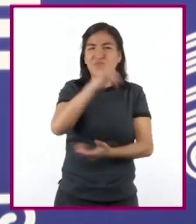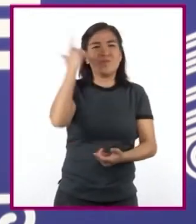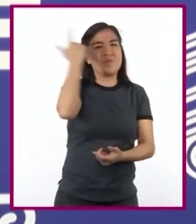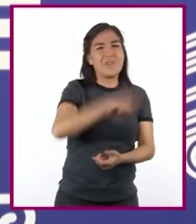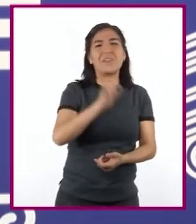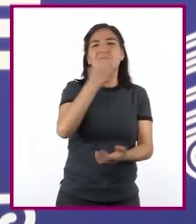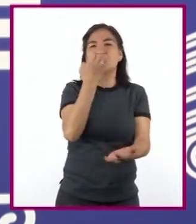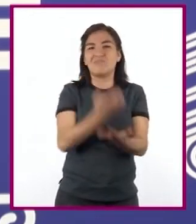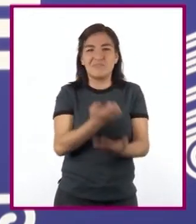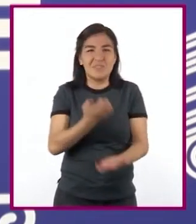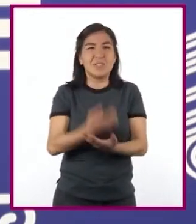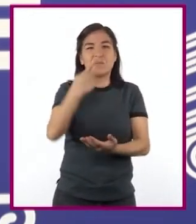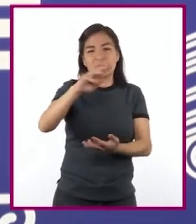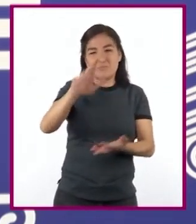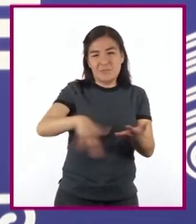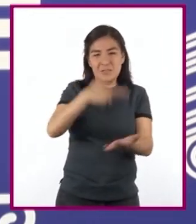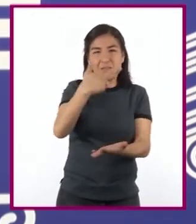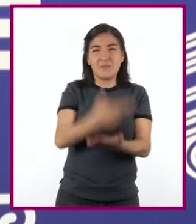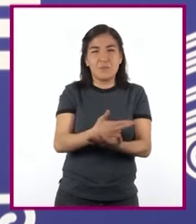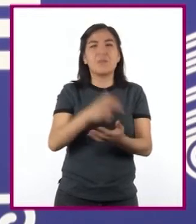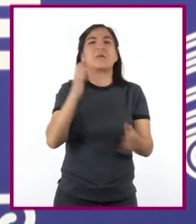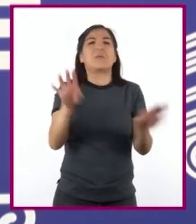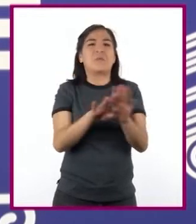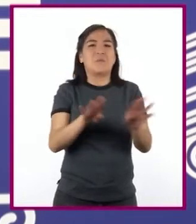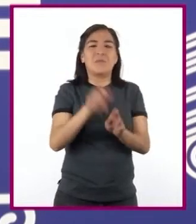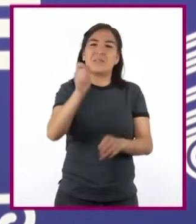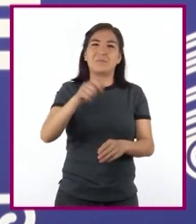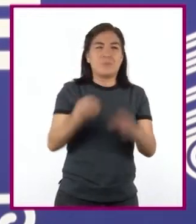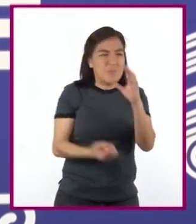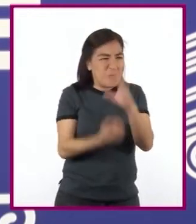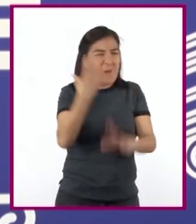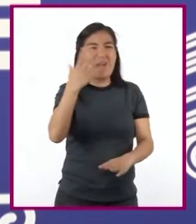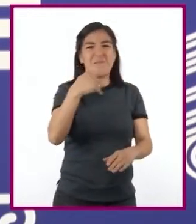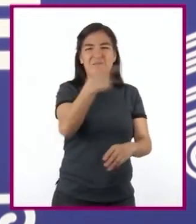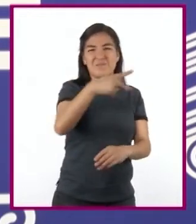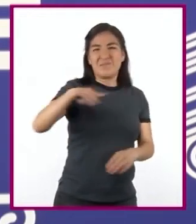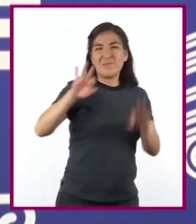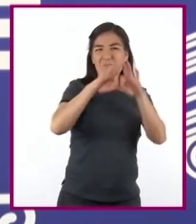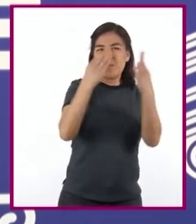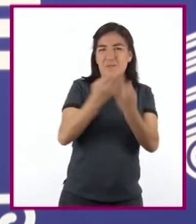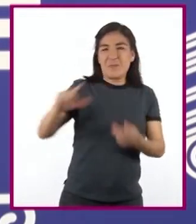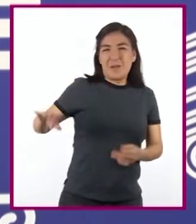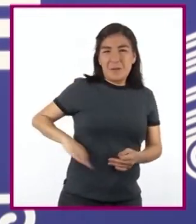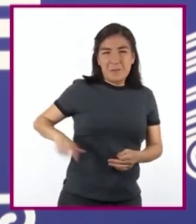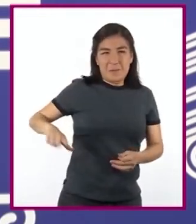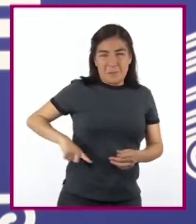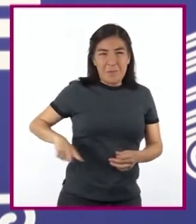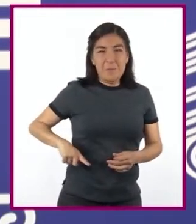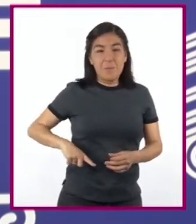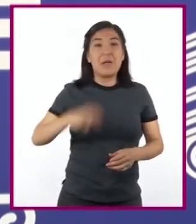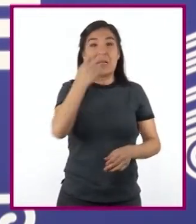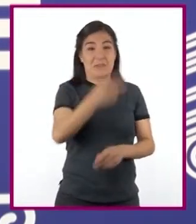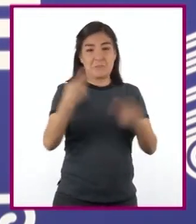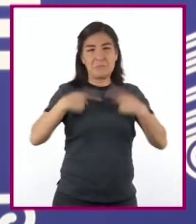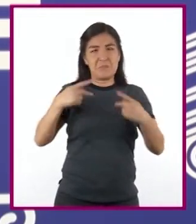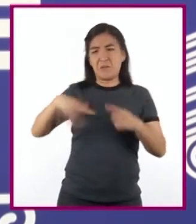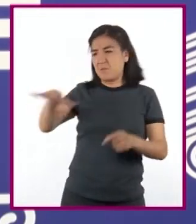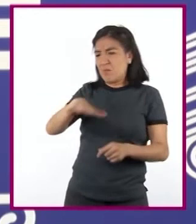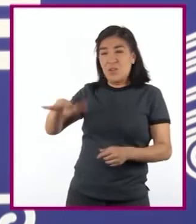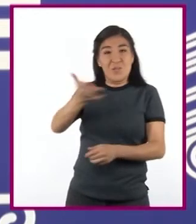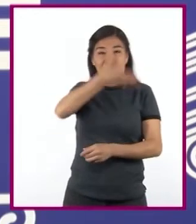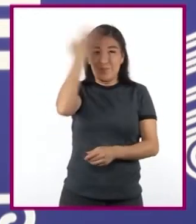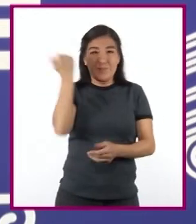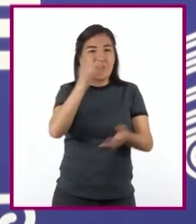la República como una novedosa forma de gobierno. De esta manera, la gente que no sabía